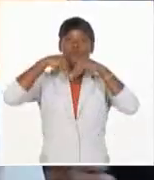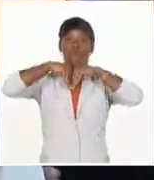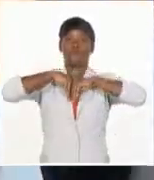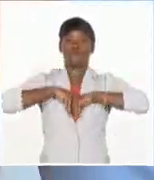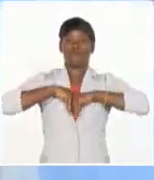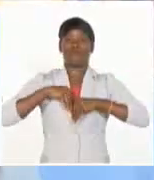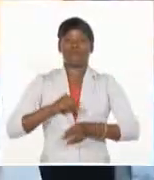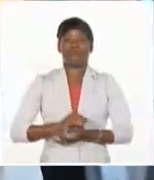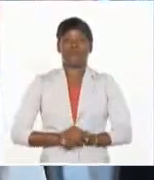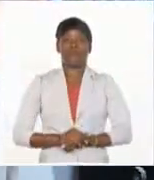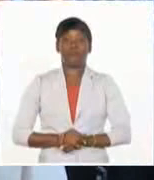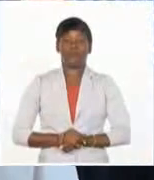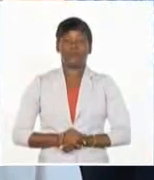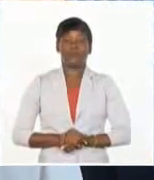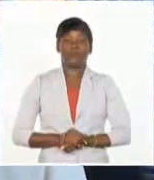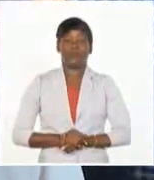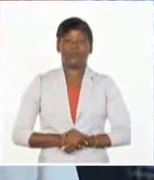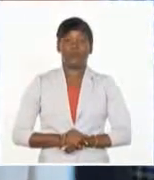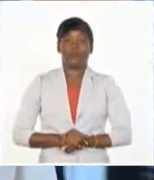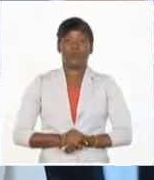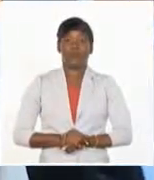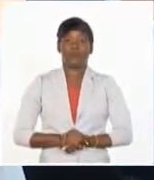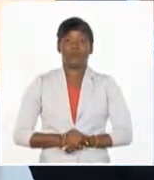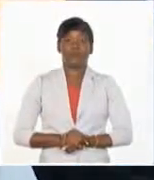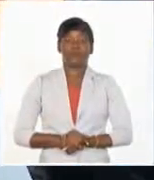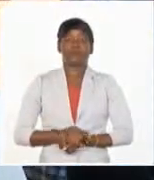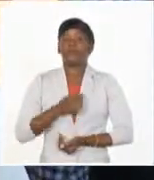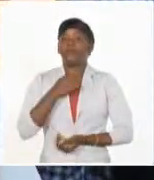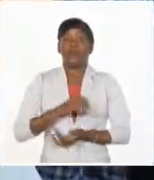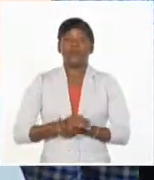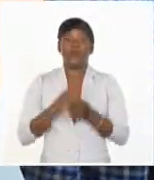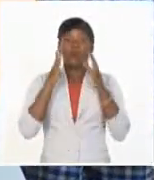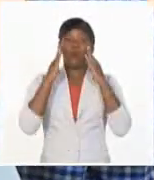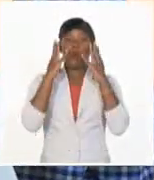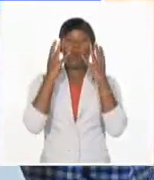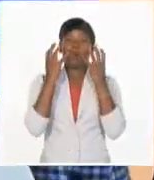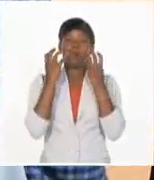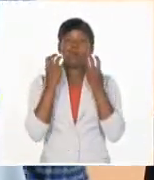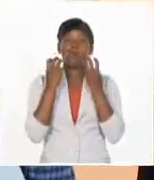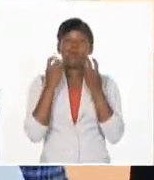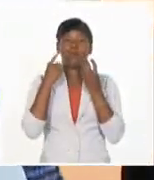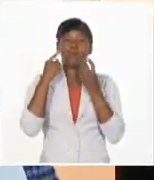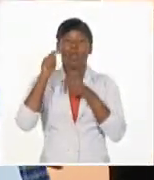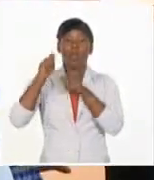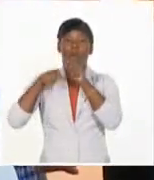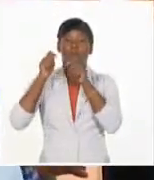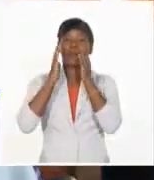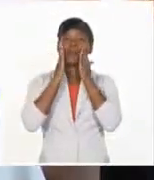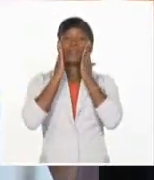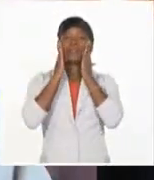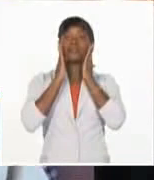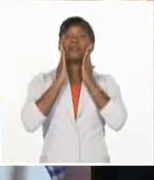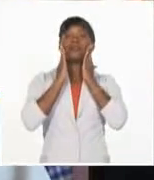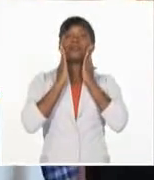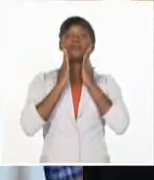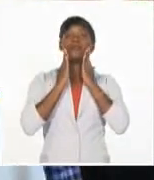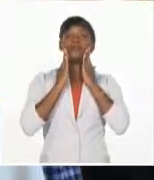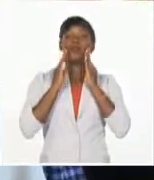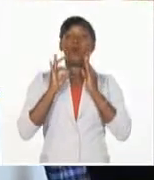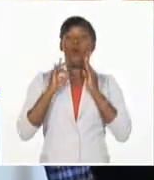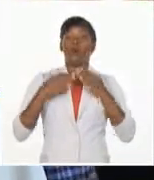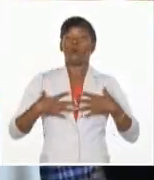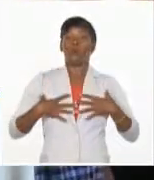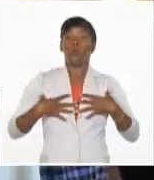La cirugía plástica la cogí casi por la relación esa que existe entre la plástica y, bueno, la